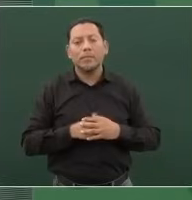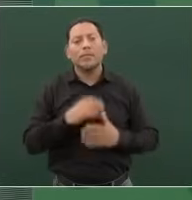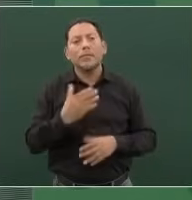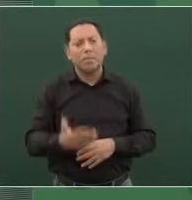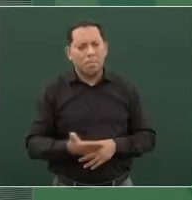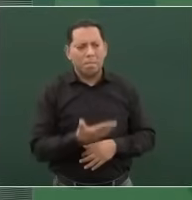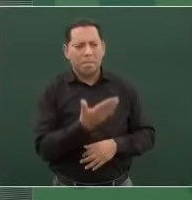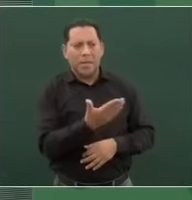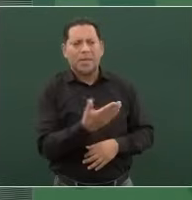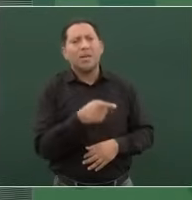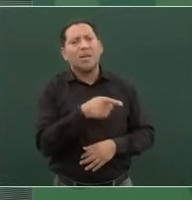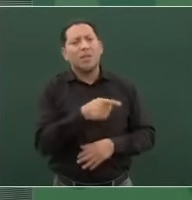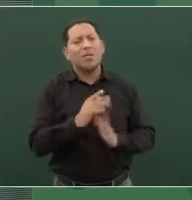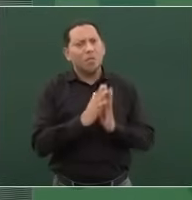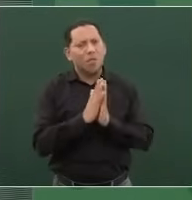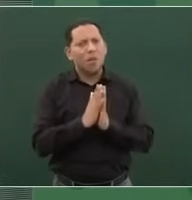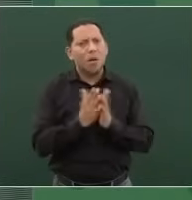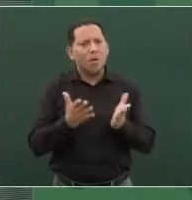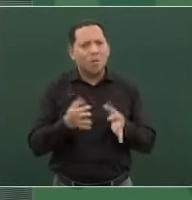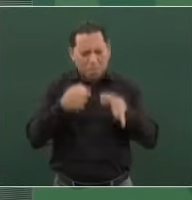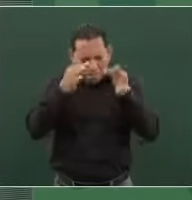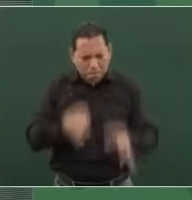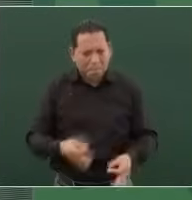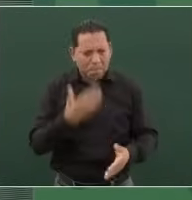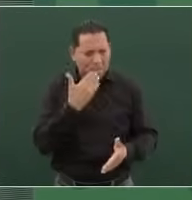que actúen con ética,